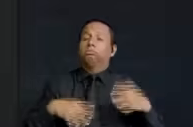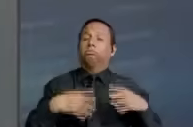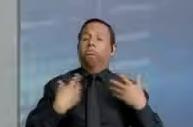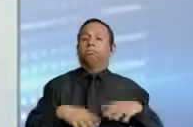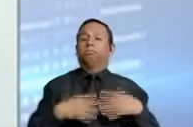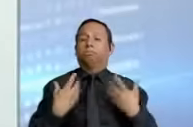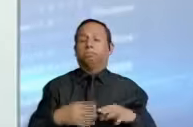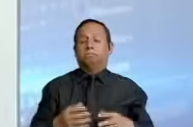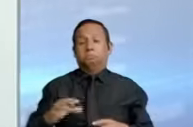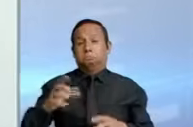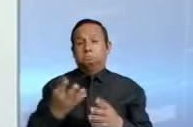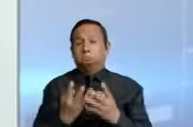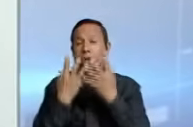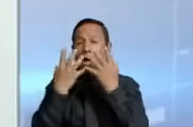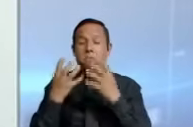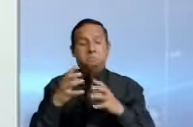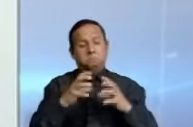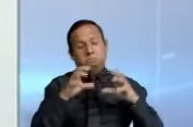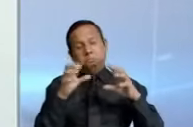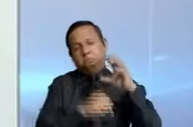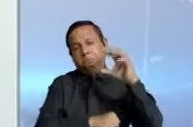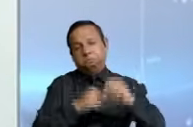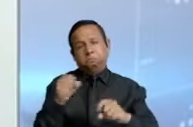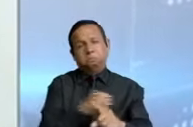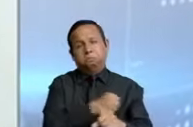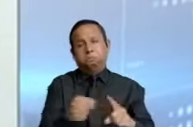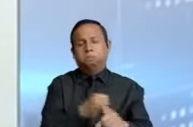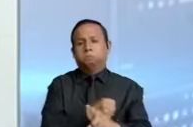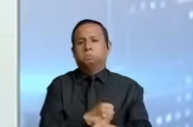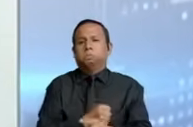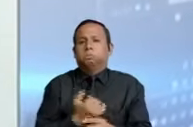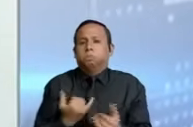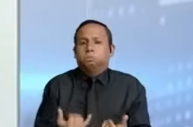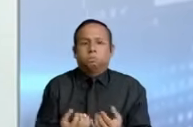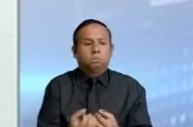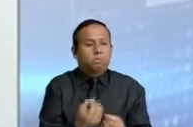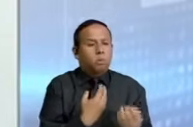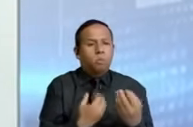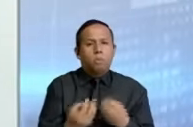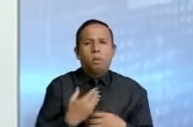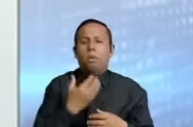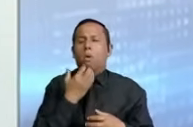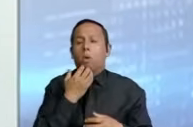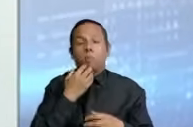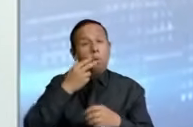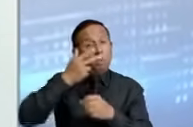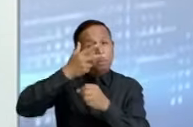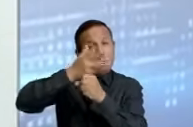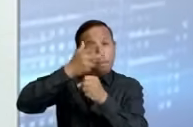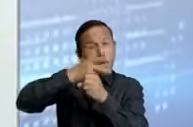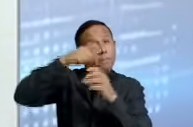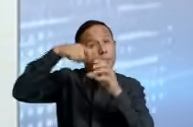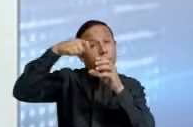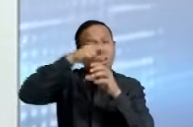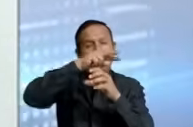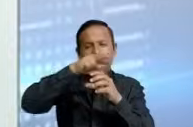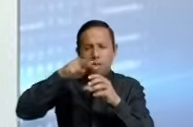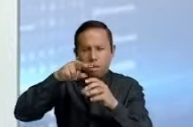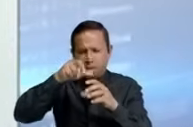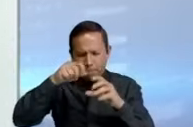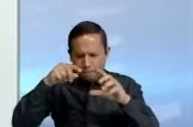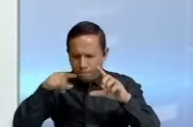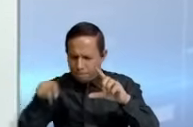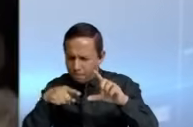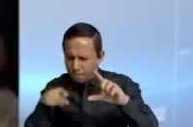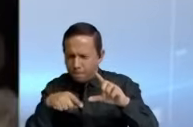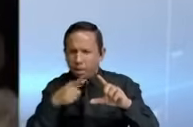y de las pocas que hemos levantado hasta el momento pues no no podemos distinguir quiénes o realizar Pero vamos a seguir haciendo